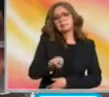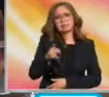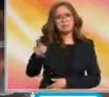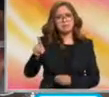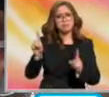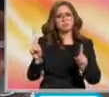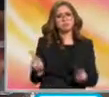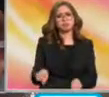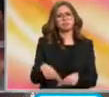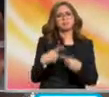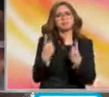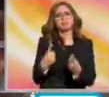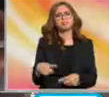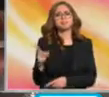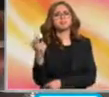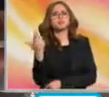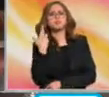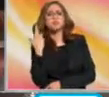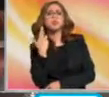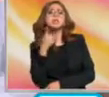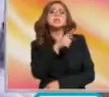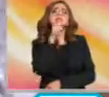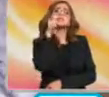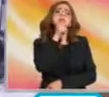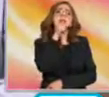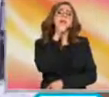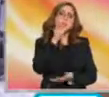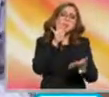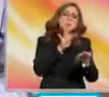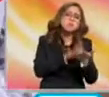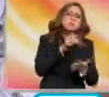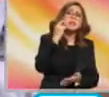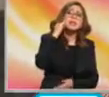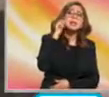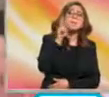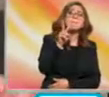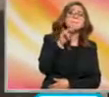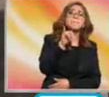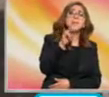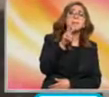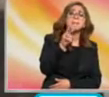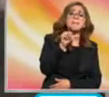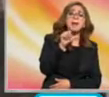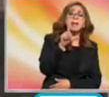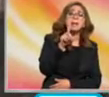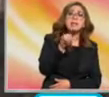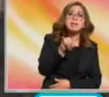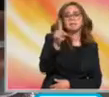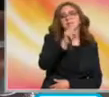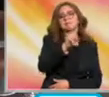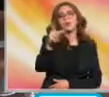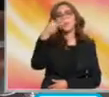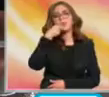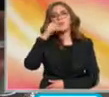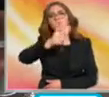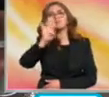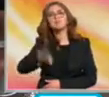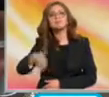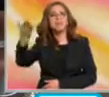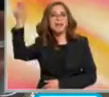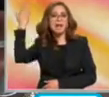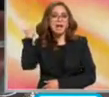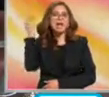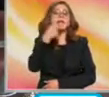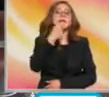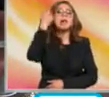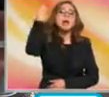debería que ser, sonaba. ¿no? Es más, hasta decimos, vamos a Entonces- escuchar a Vivaldi. No, Vivaldi ya no vive, vamos a escuchar una interpretación suya. Exactamente. Entonces, bueno,